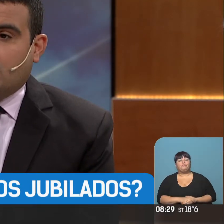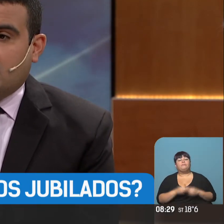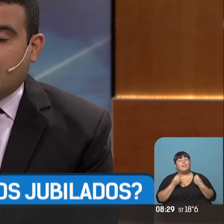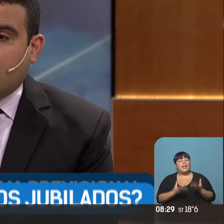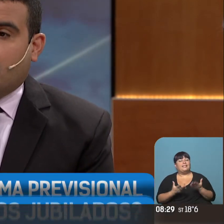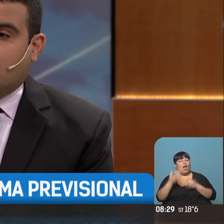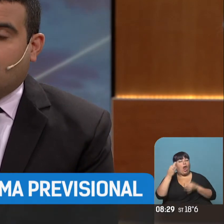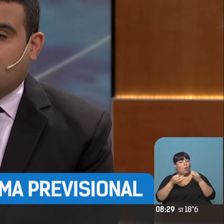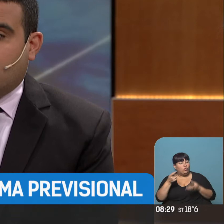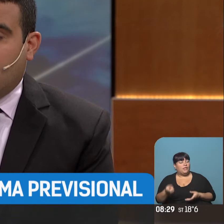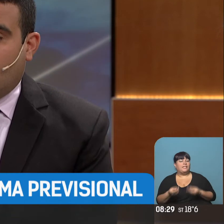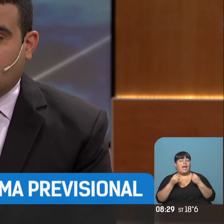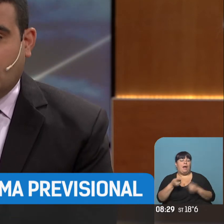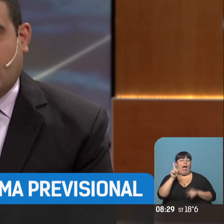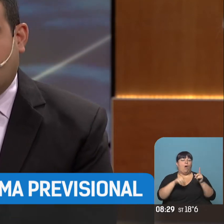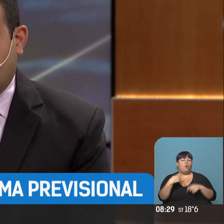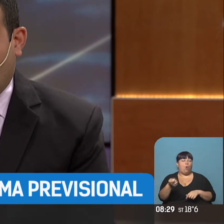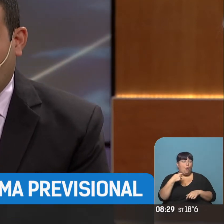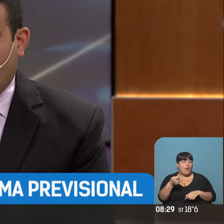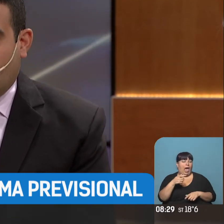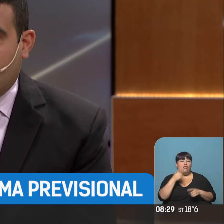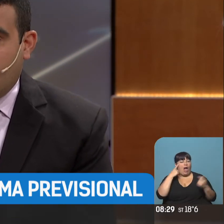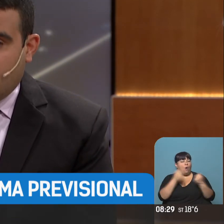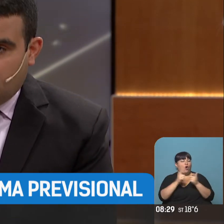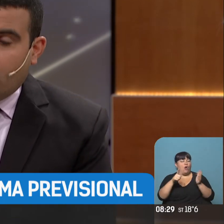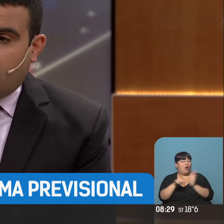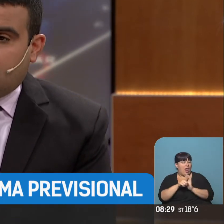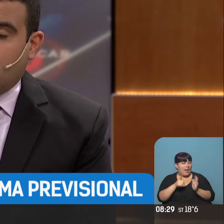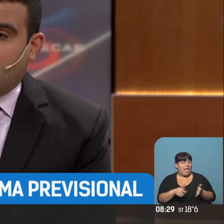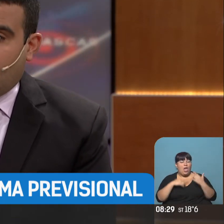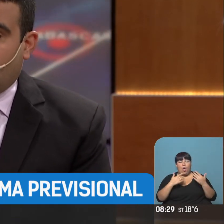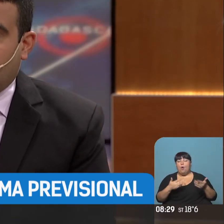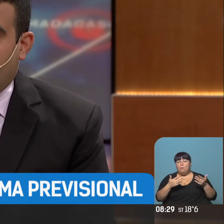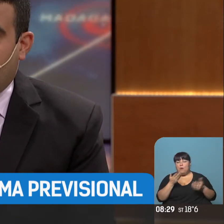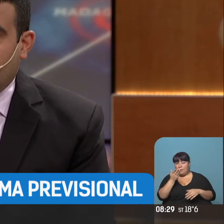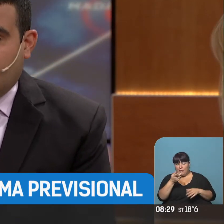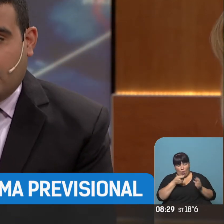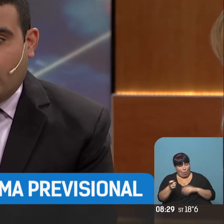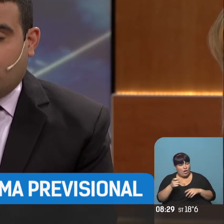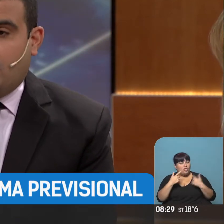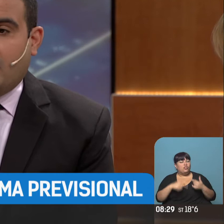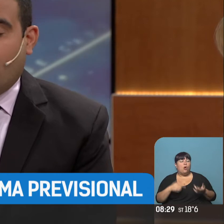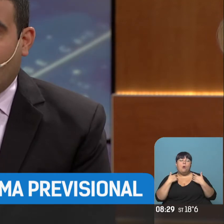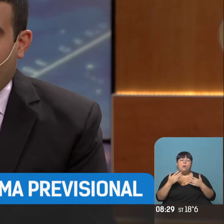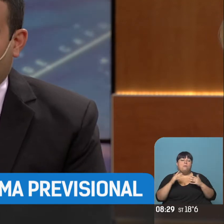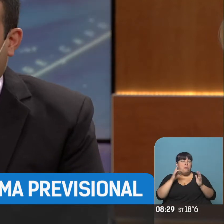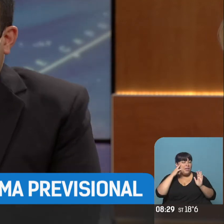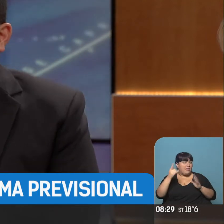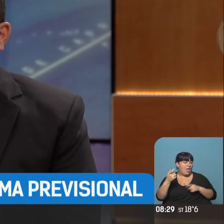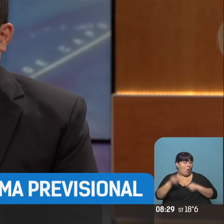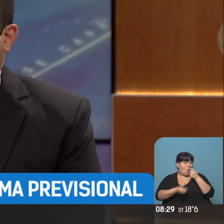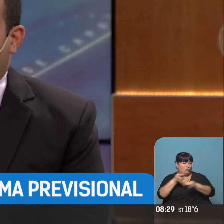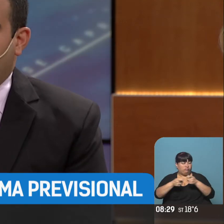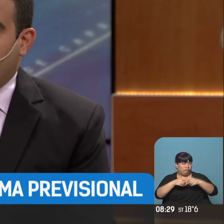pasar con la justicia? ¿Qué va a pasar con aquellos jubilados que estén en desacuerdo con esta medida? ¿Pueden hacer un planteo judicial? ¿Podemos esperar una ola de juicios